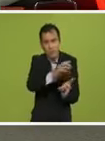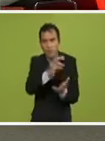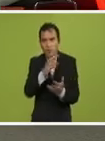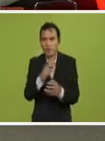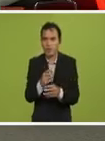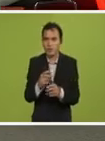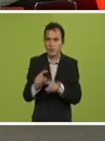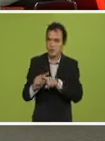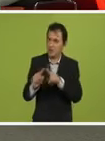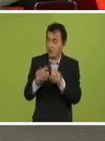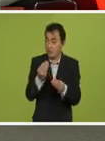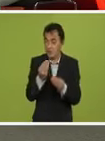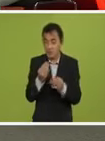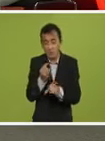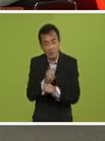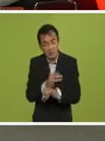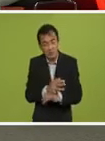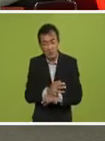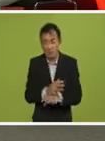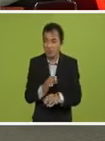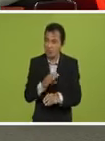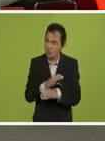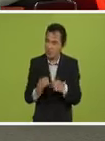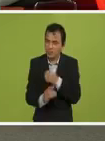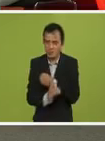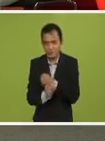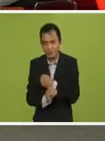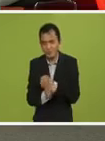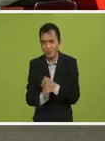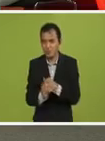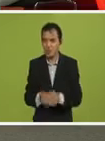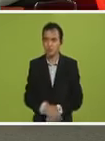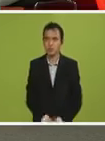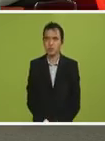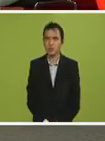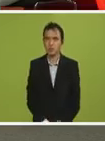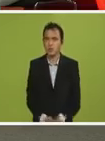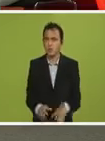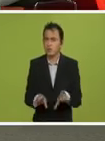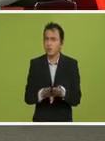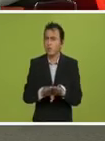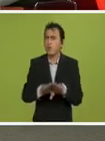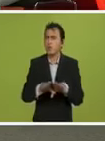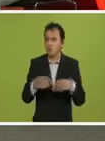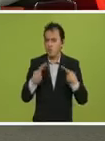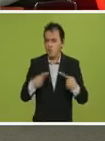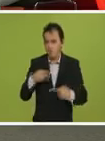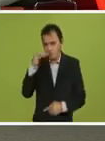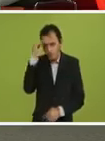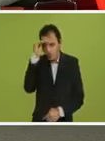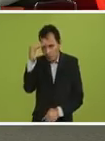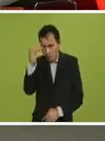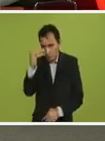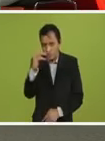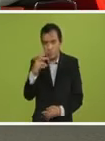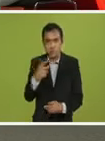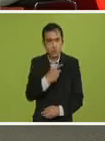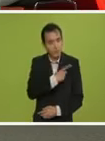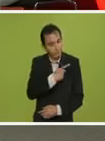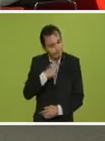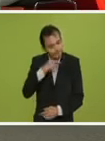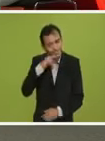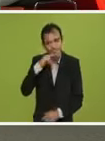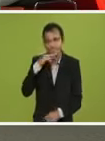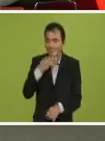de personas, entre otras muchas más. Yolli, pero también como adultos o como personas adultas, tenemos que ser responsables